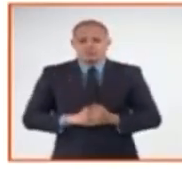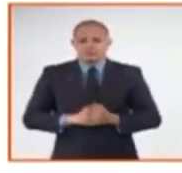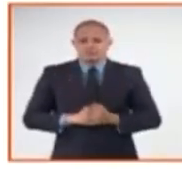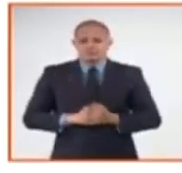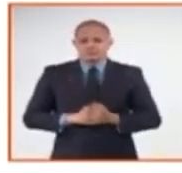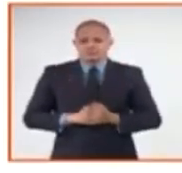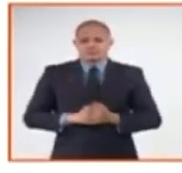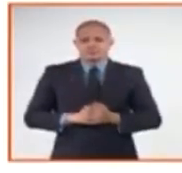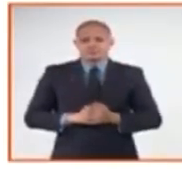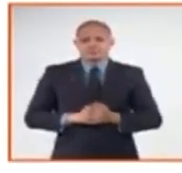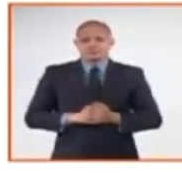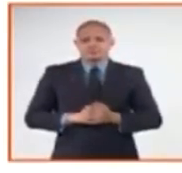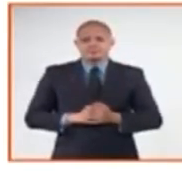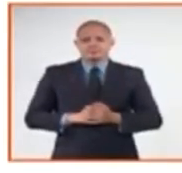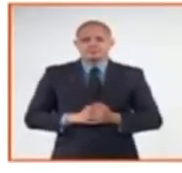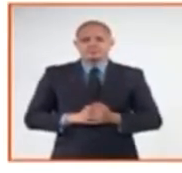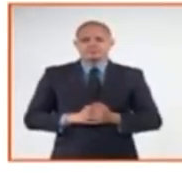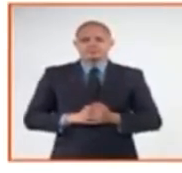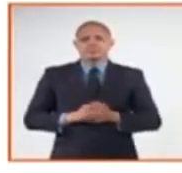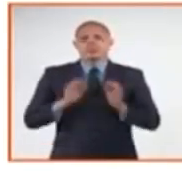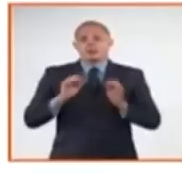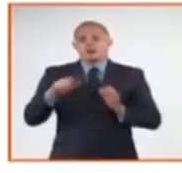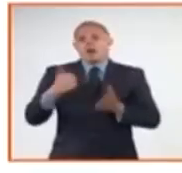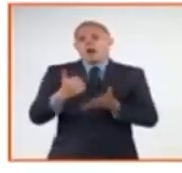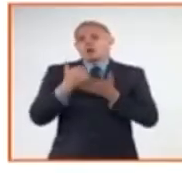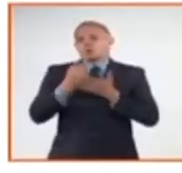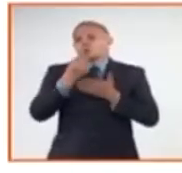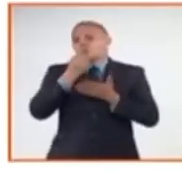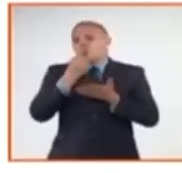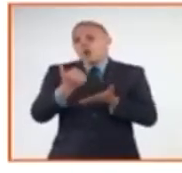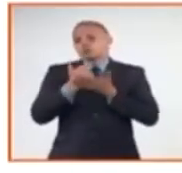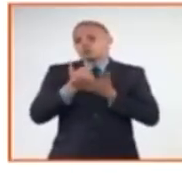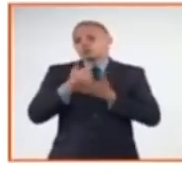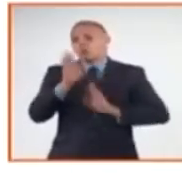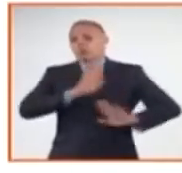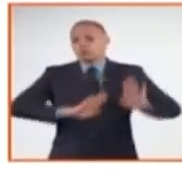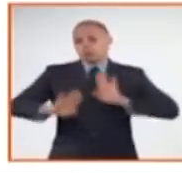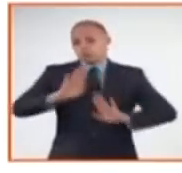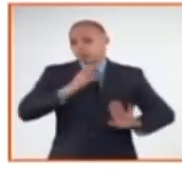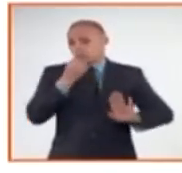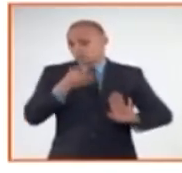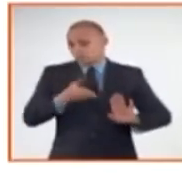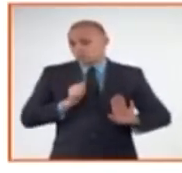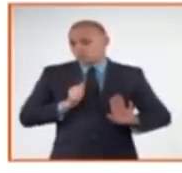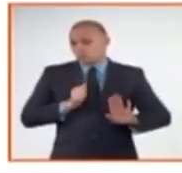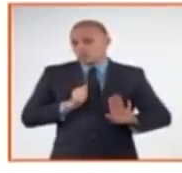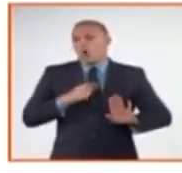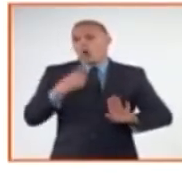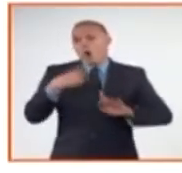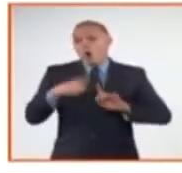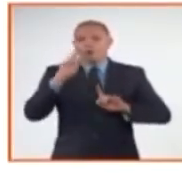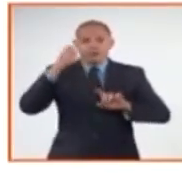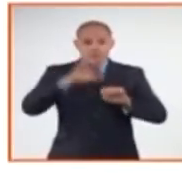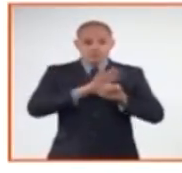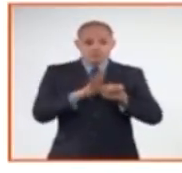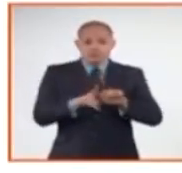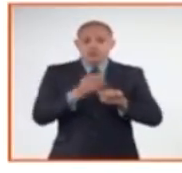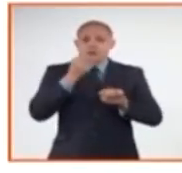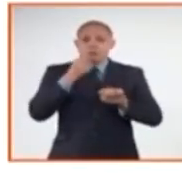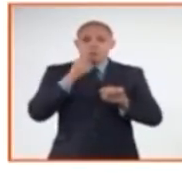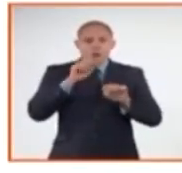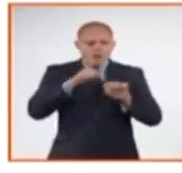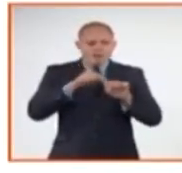hacia nasal puede proporcionar una barrera a la infección puede impedir la replicación del virus y puede también disminuir